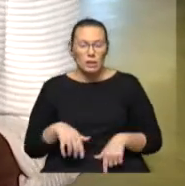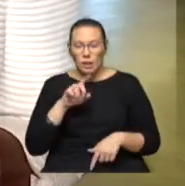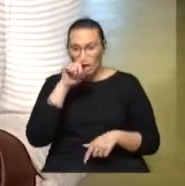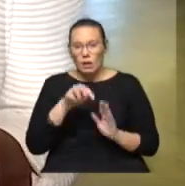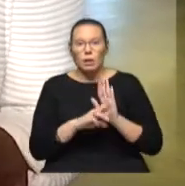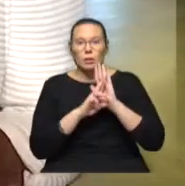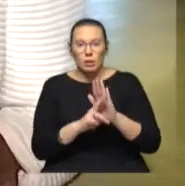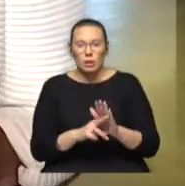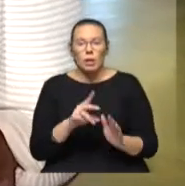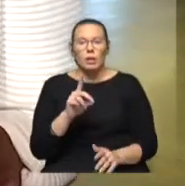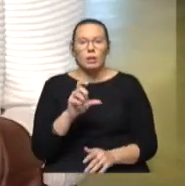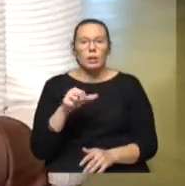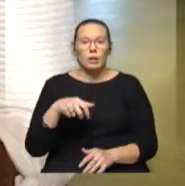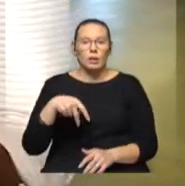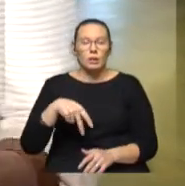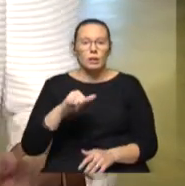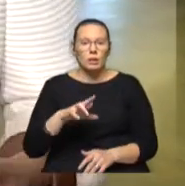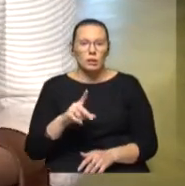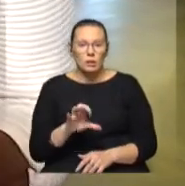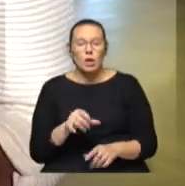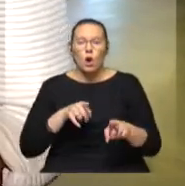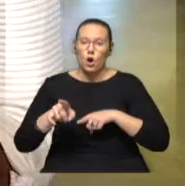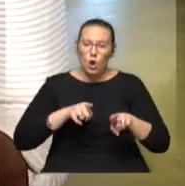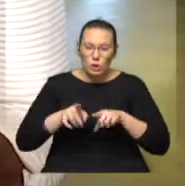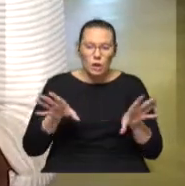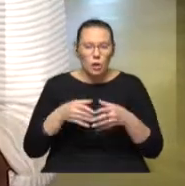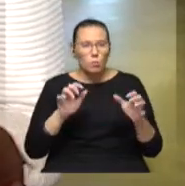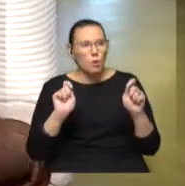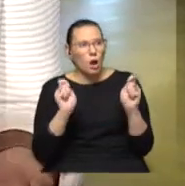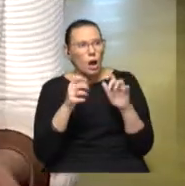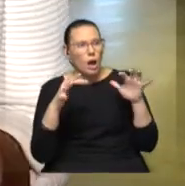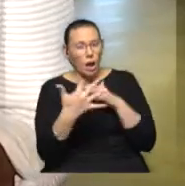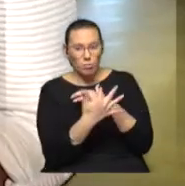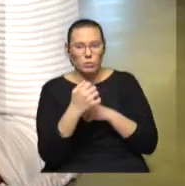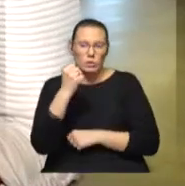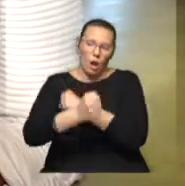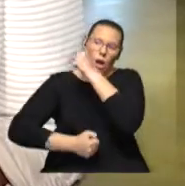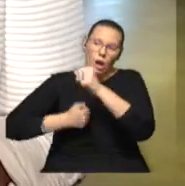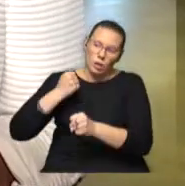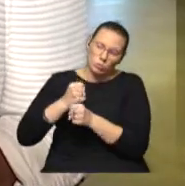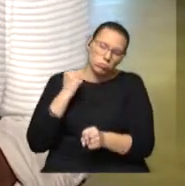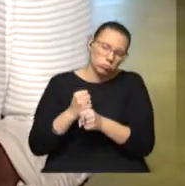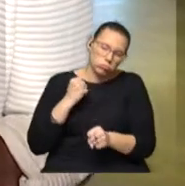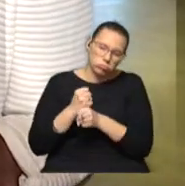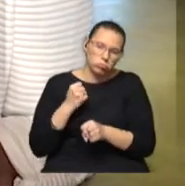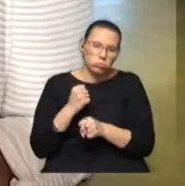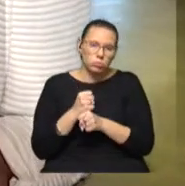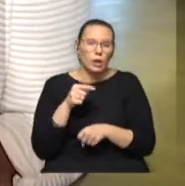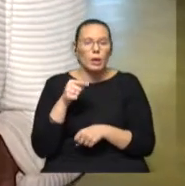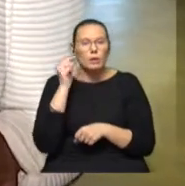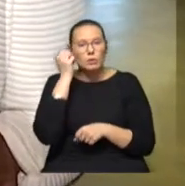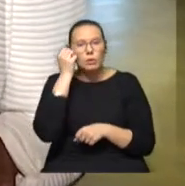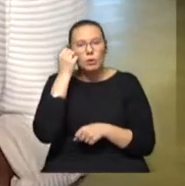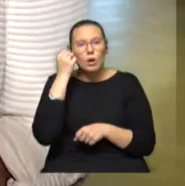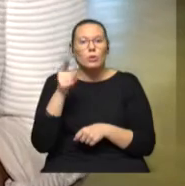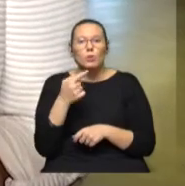representada por Andrea de Nigris, que coordina todo el grupo de cambio climático, que viene hace muchos años trabajando en la Intendencia. ¿Cuál fue esa parte que te tocó a